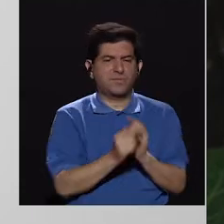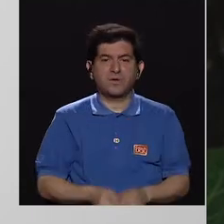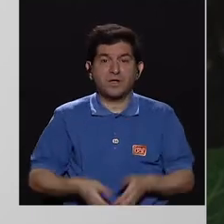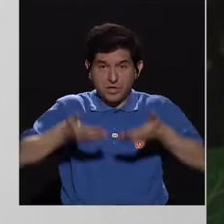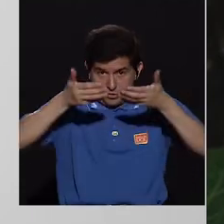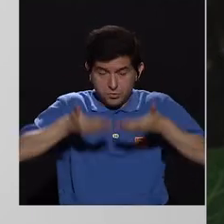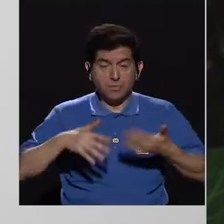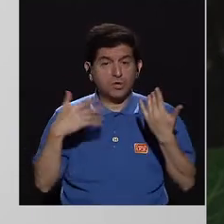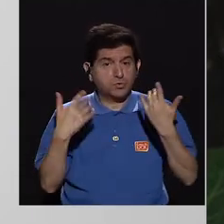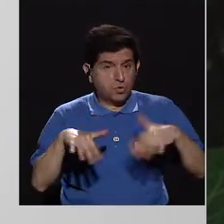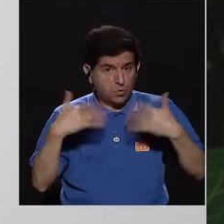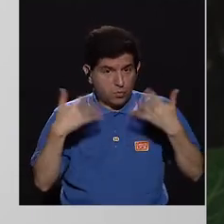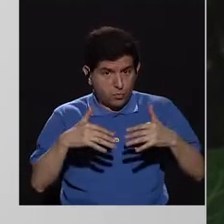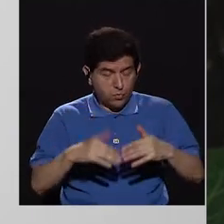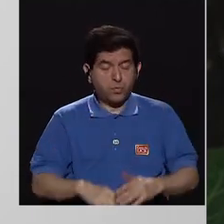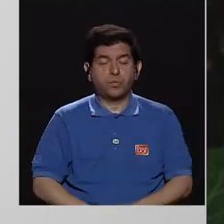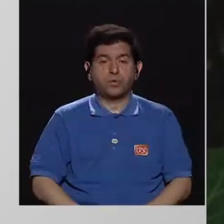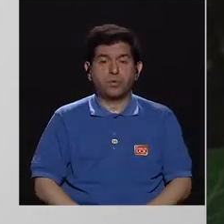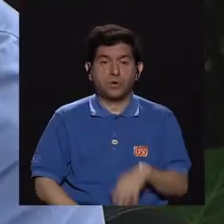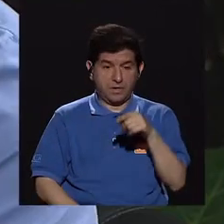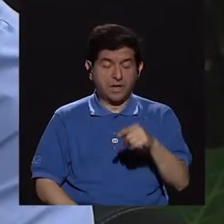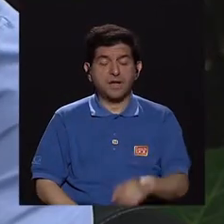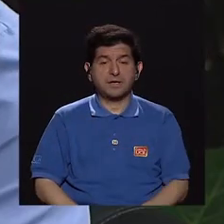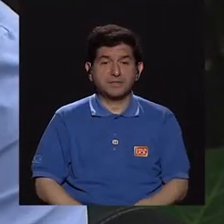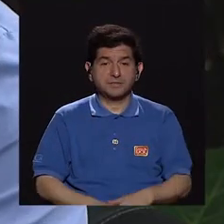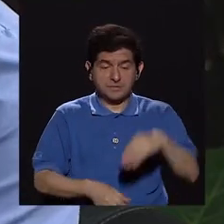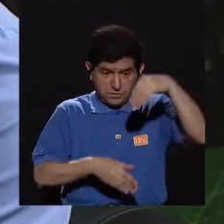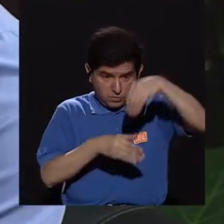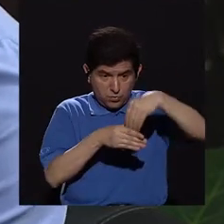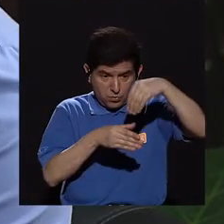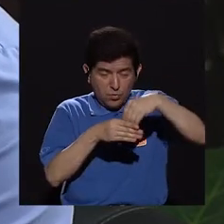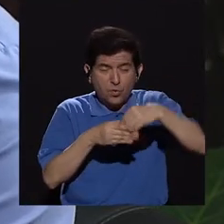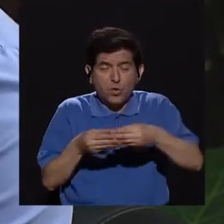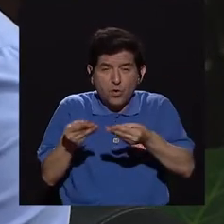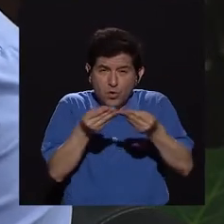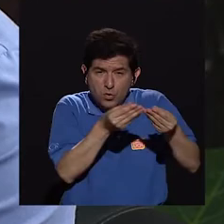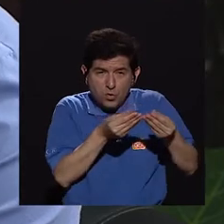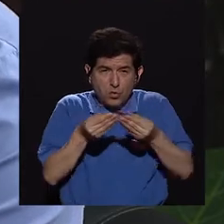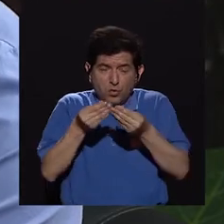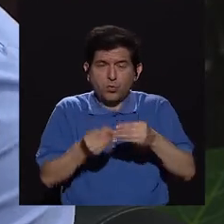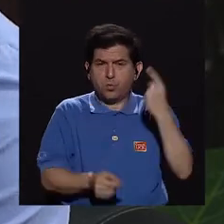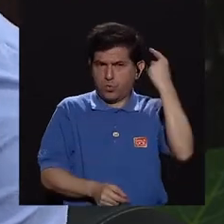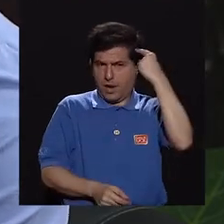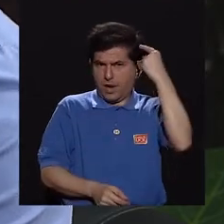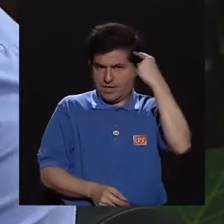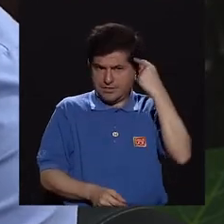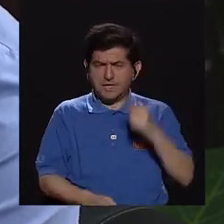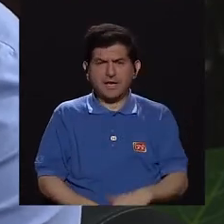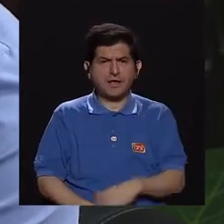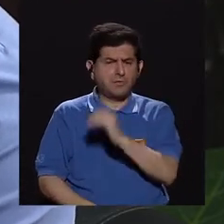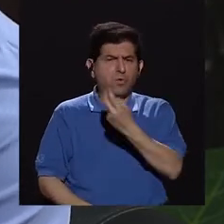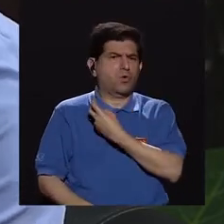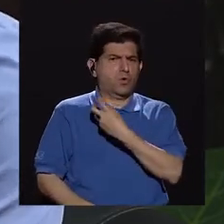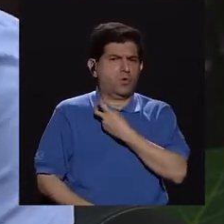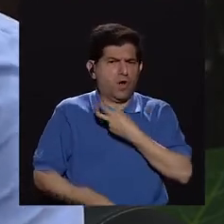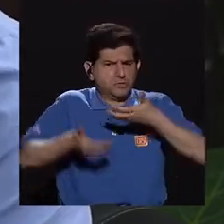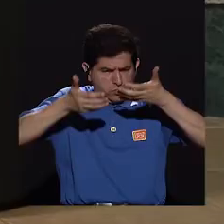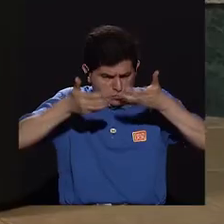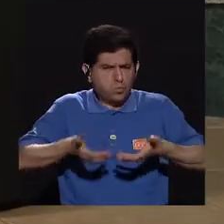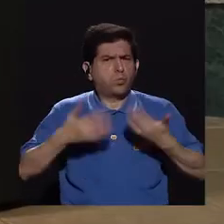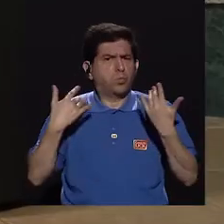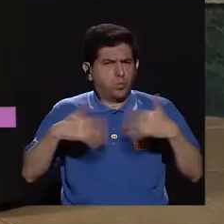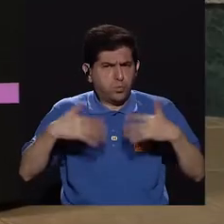La cabeza pesa bastante, ¿verdad? Es un órgano o está lleno de bastante líquido, el cerebro pesa bastante, el cráneo es bastante